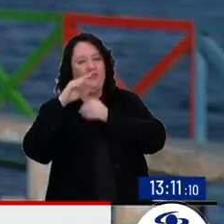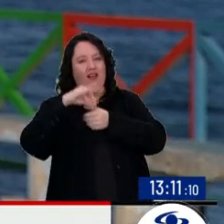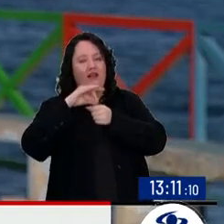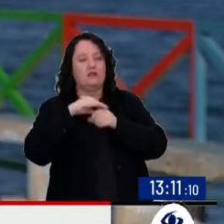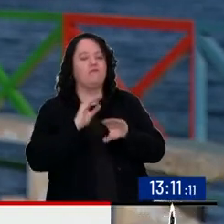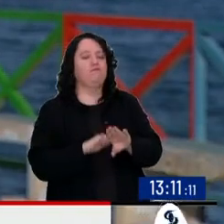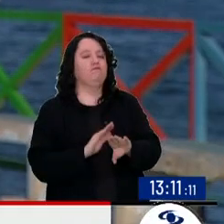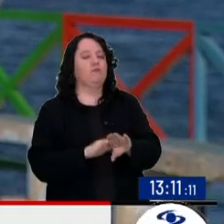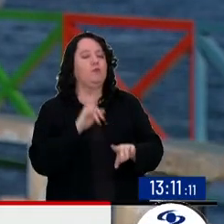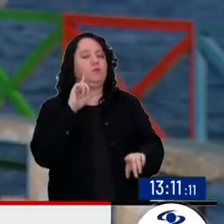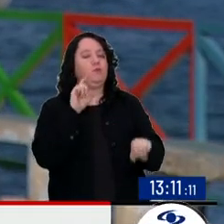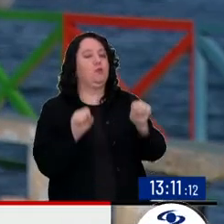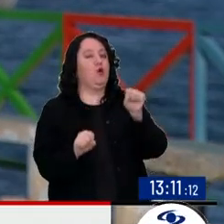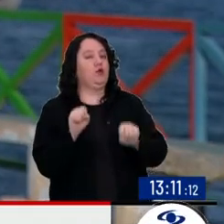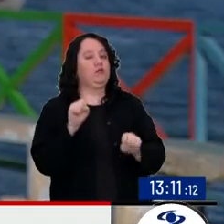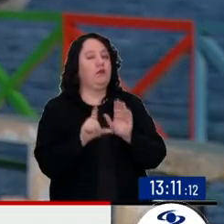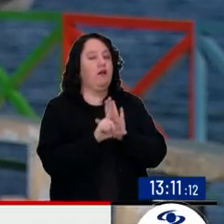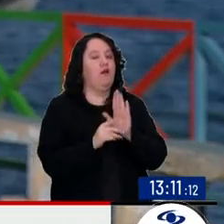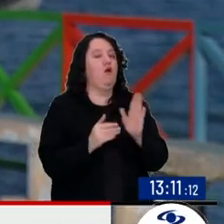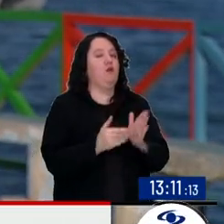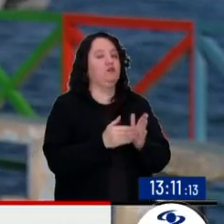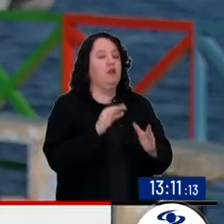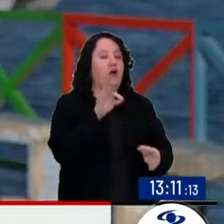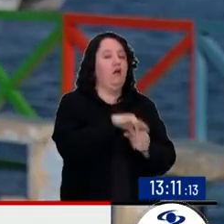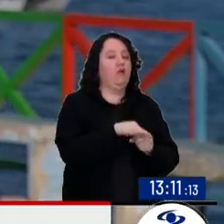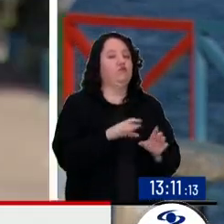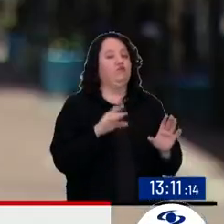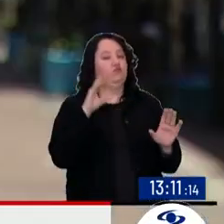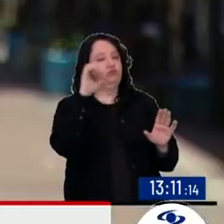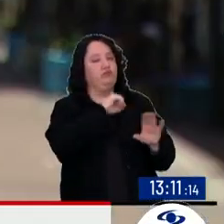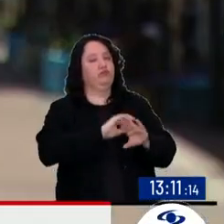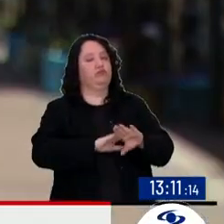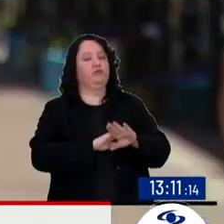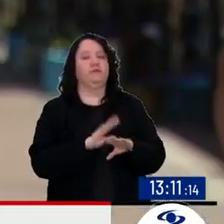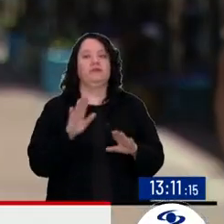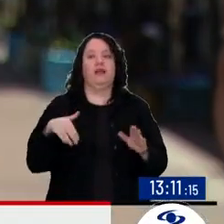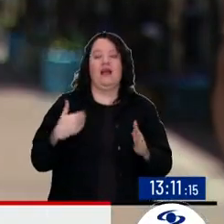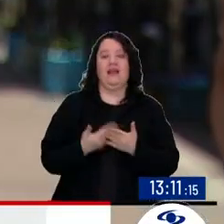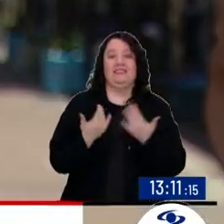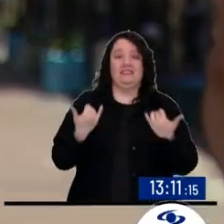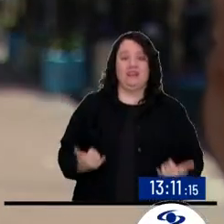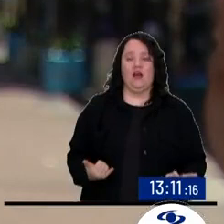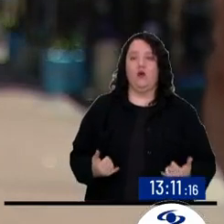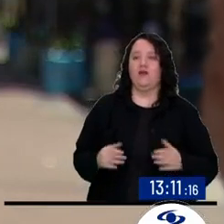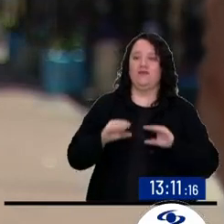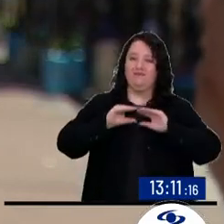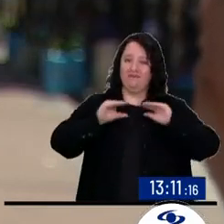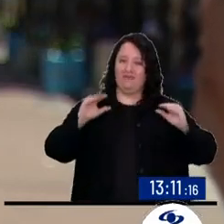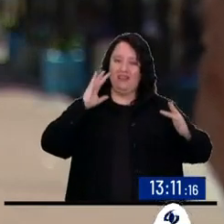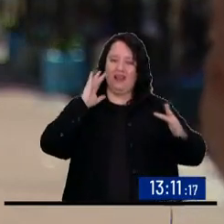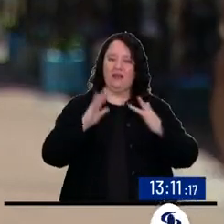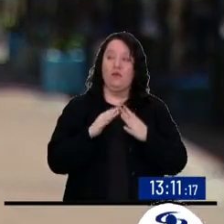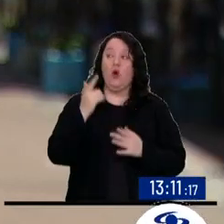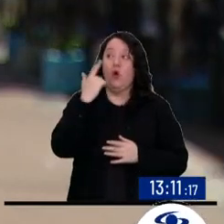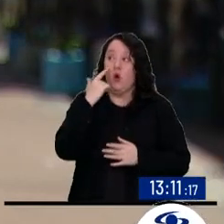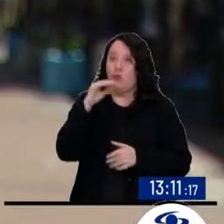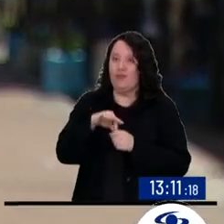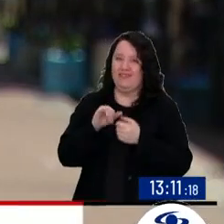señales de posibles delitos contra el sufragio. Hasta el momento hemos recibido en la plataforma Pilas con el